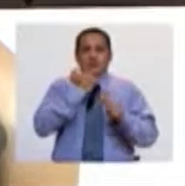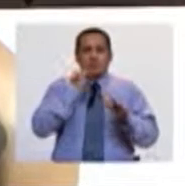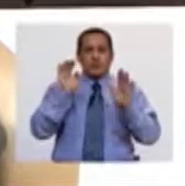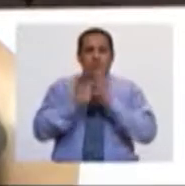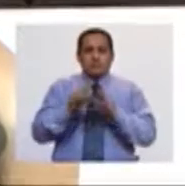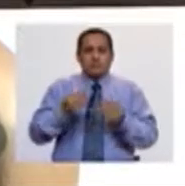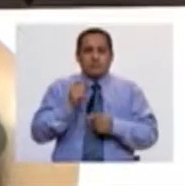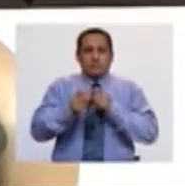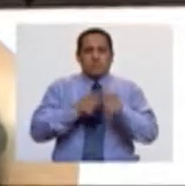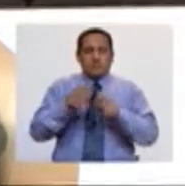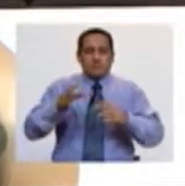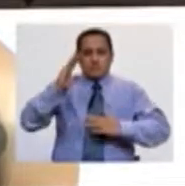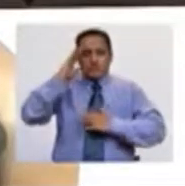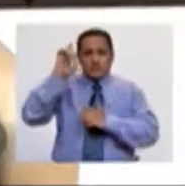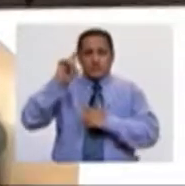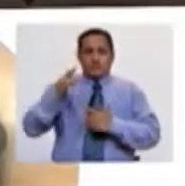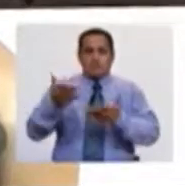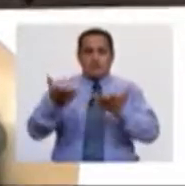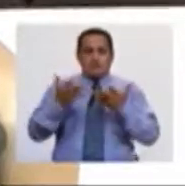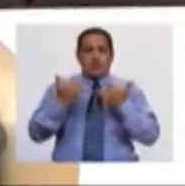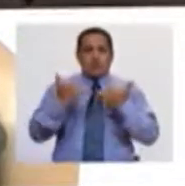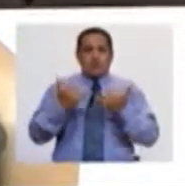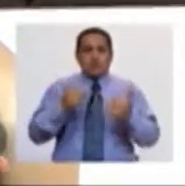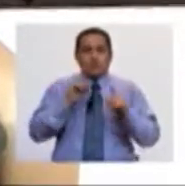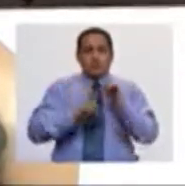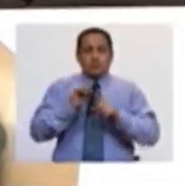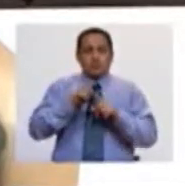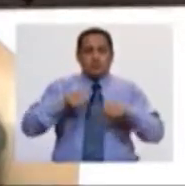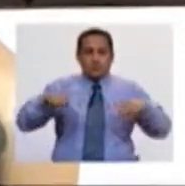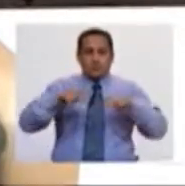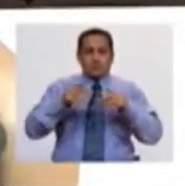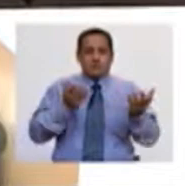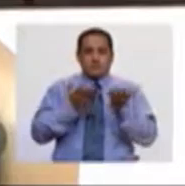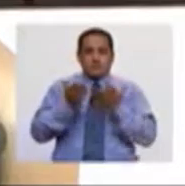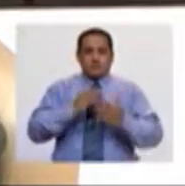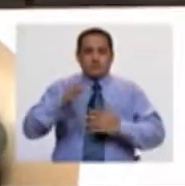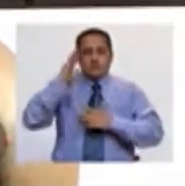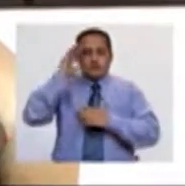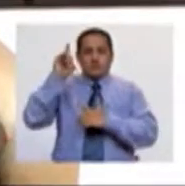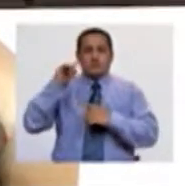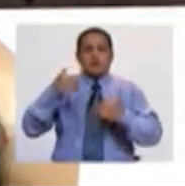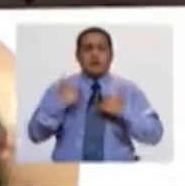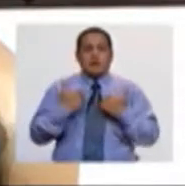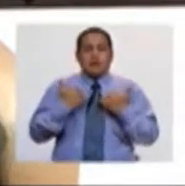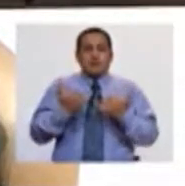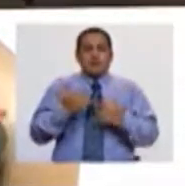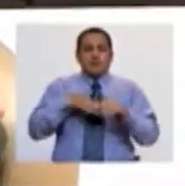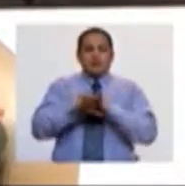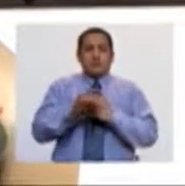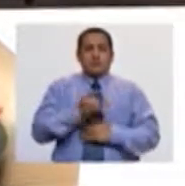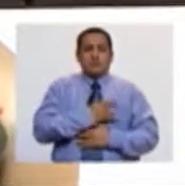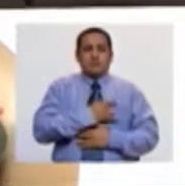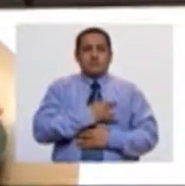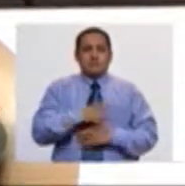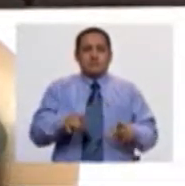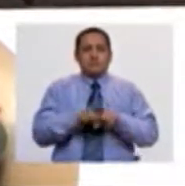si le ofrecemos a todos los muchachos que vienen al servicio militar la posibilidad que aquellos que terminan su servicio tengan en universidades